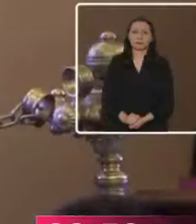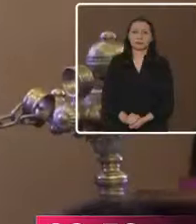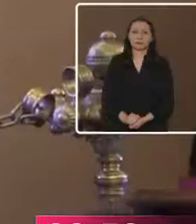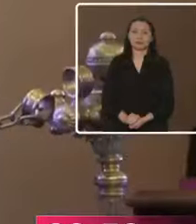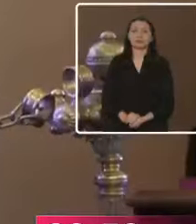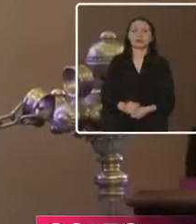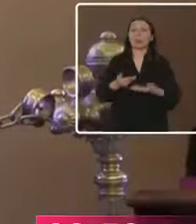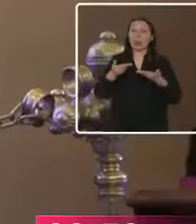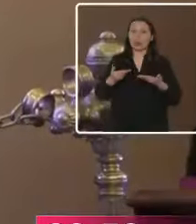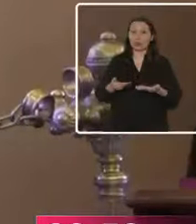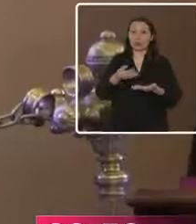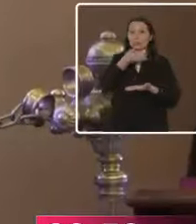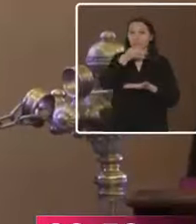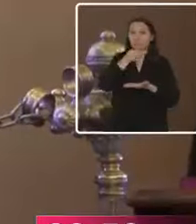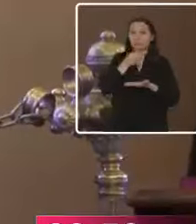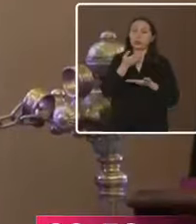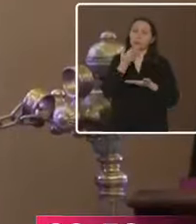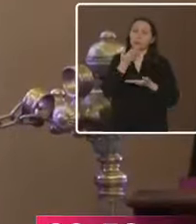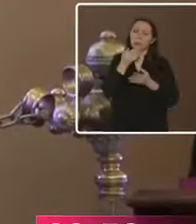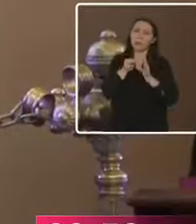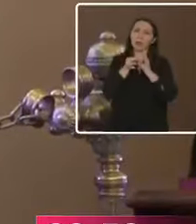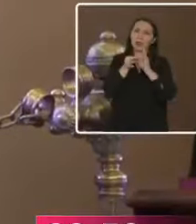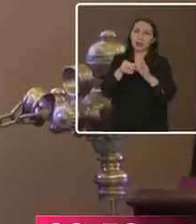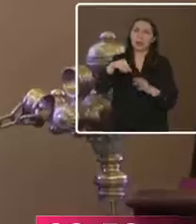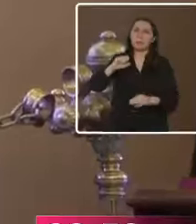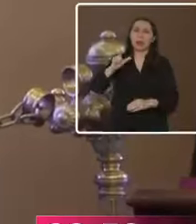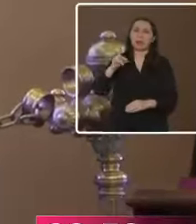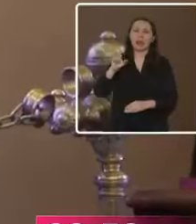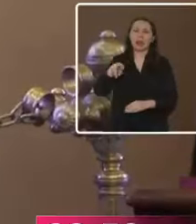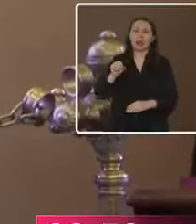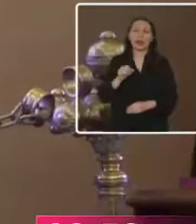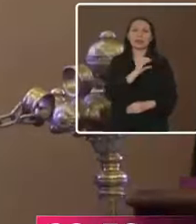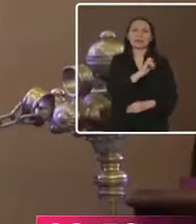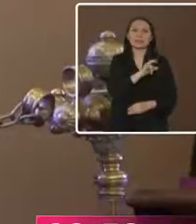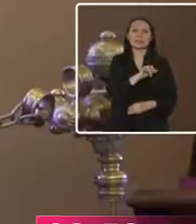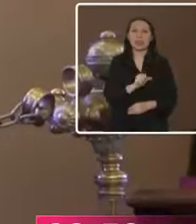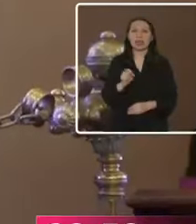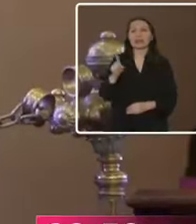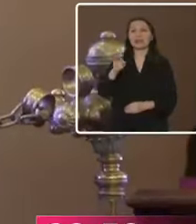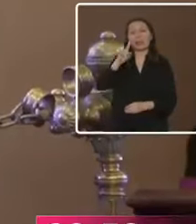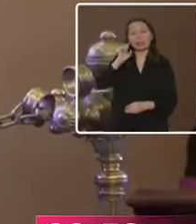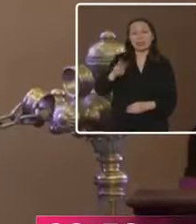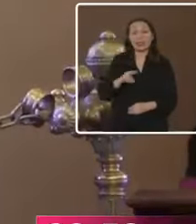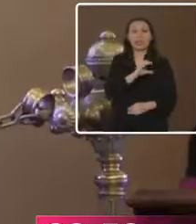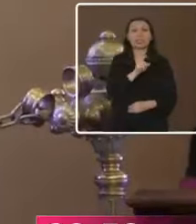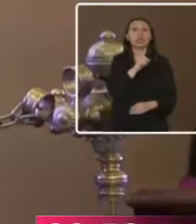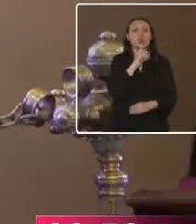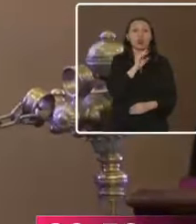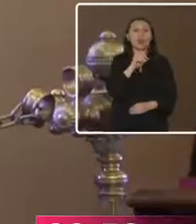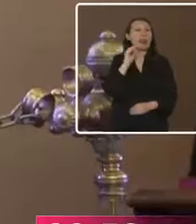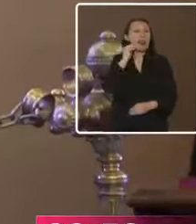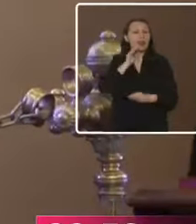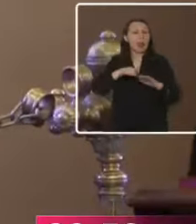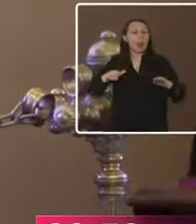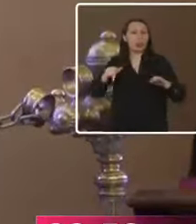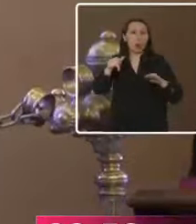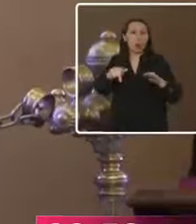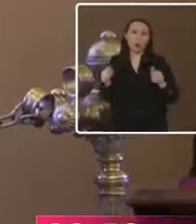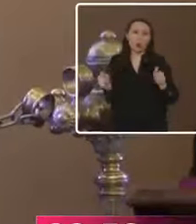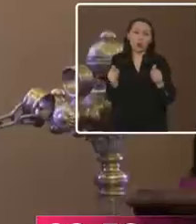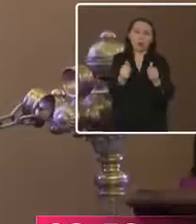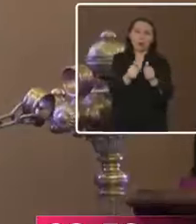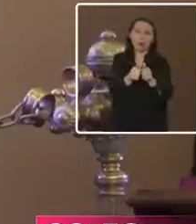Desde esta tribuna y también agradeciendo a Magdalena, Cecilia, Sebastián, Cristóbal y a los nietos que hoy día la